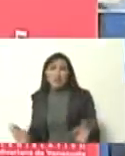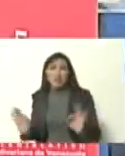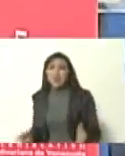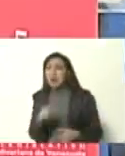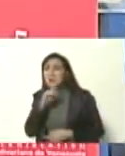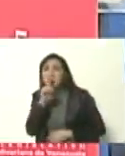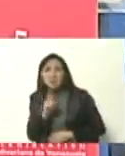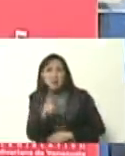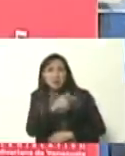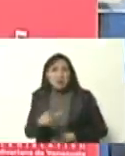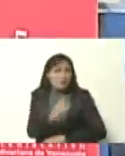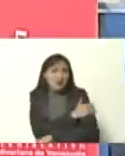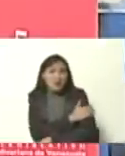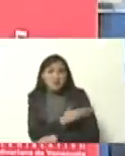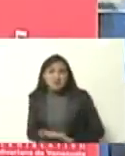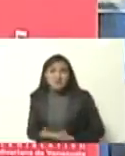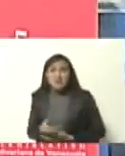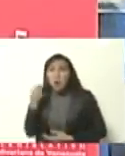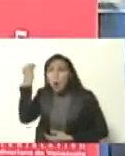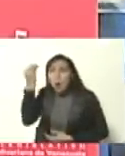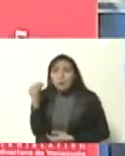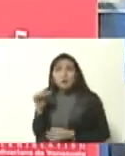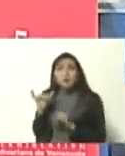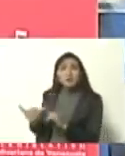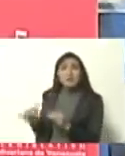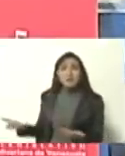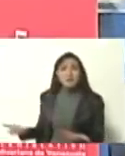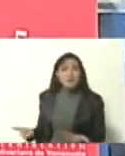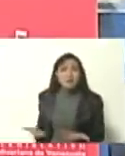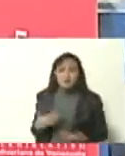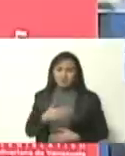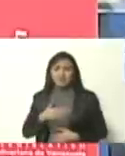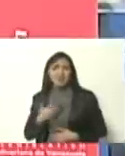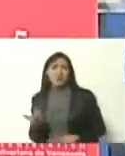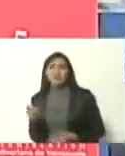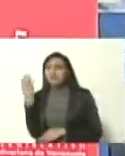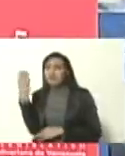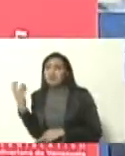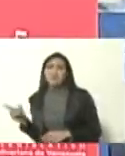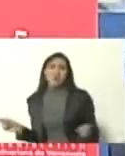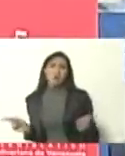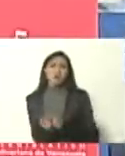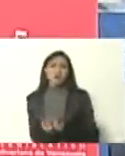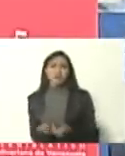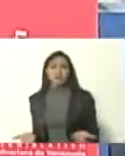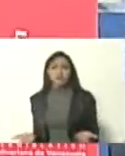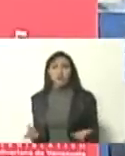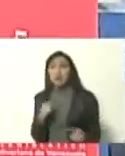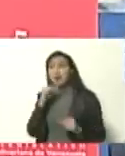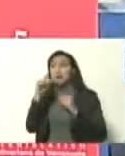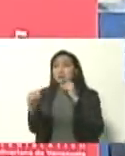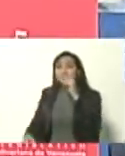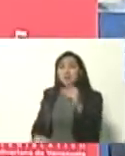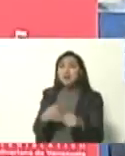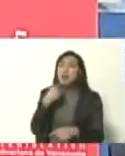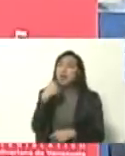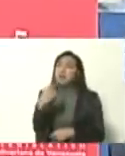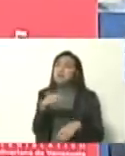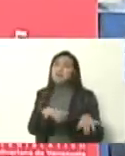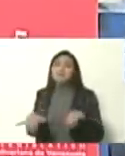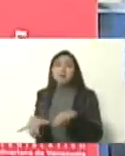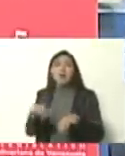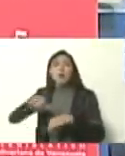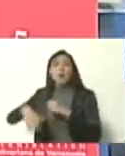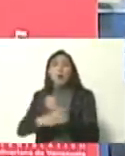cualquier opositor lo que opina de Juan Guaidó. Me quedo corto yo. Revisa en Twitter cada vez que ese señor dice, y ahora vamos